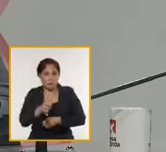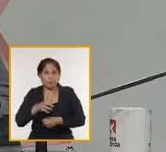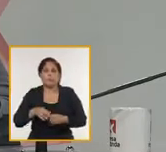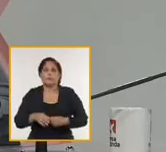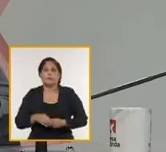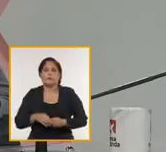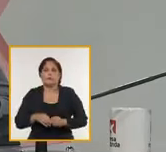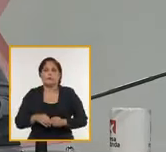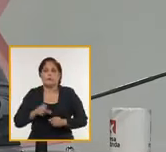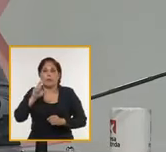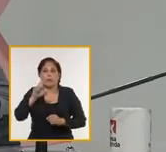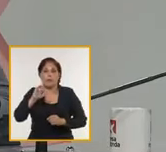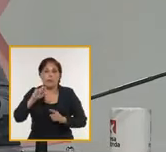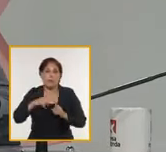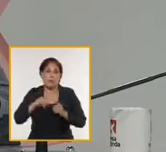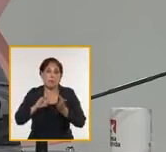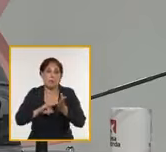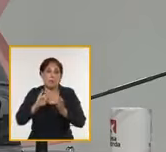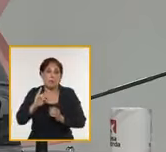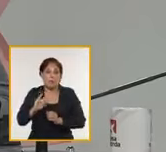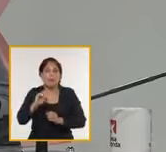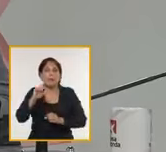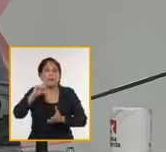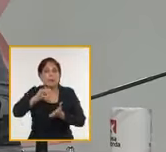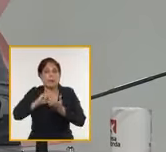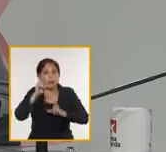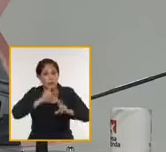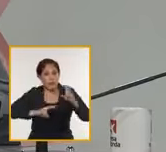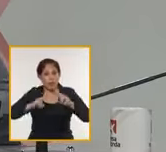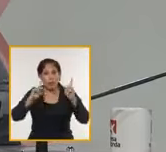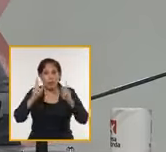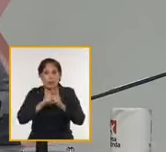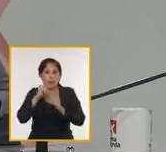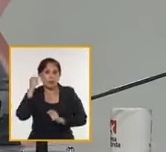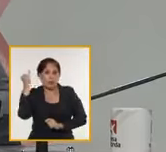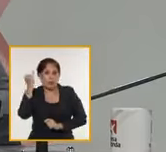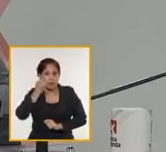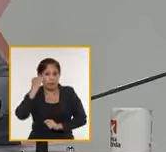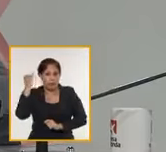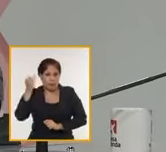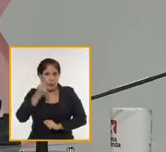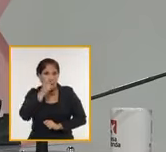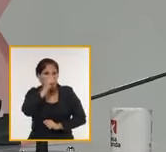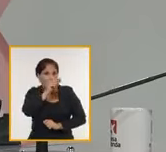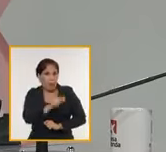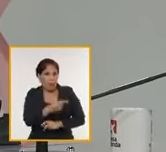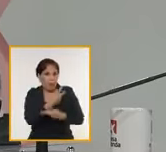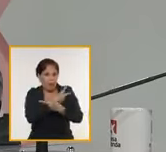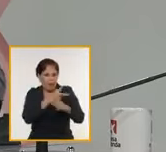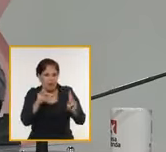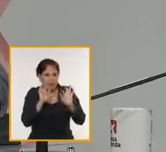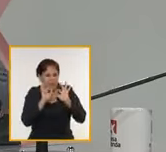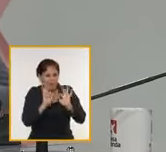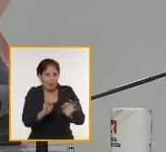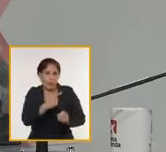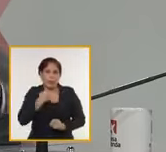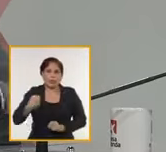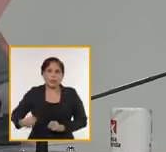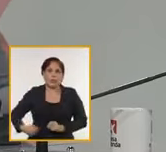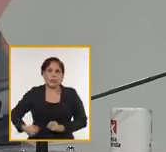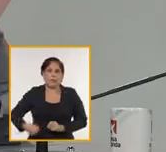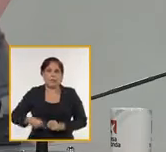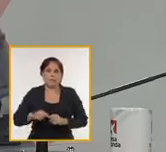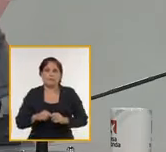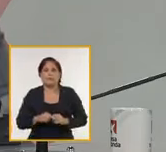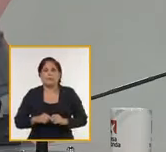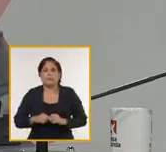del CIPI, del Centro de Investigaciones de Política Internacional, y bueno, experto en China específicamente, que es el país que es